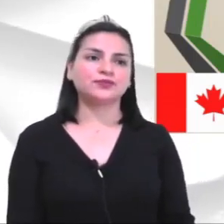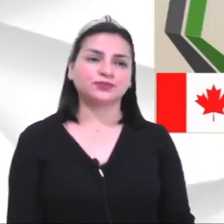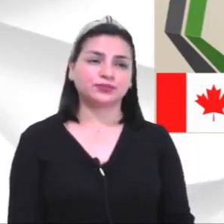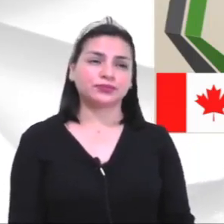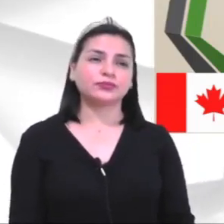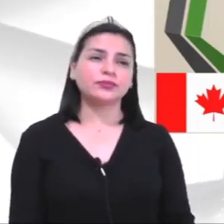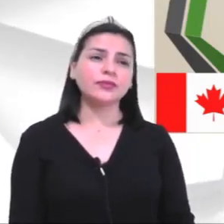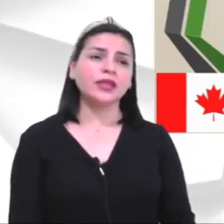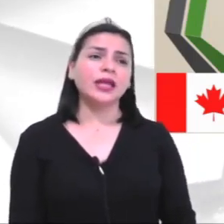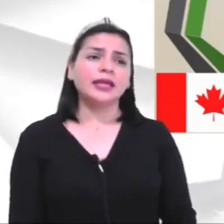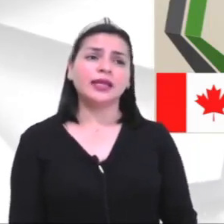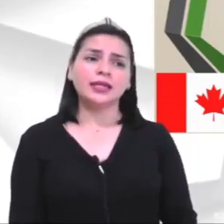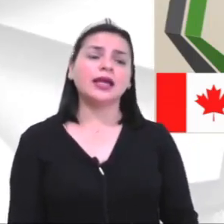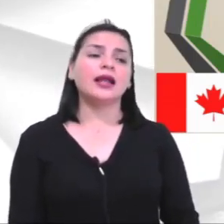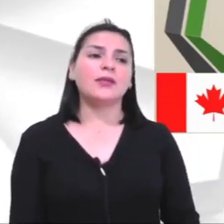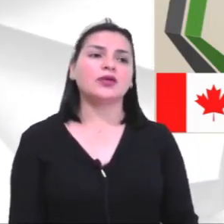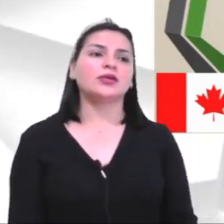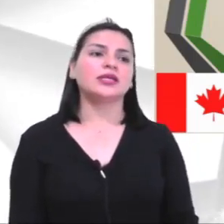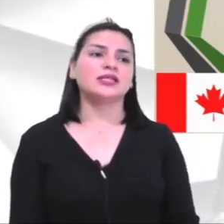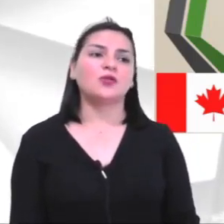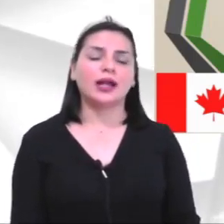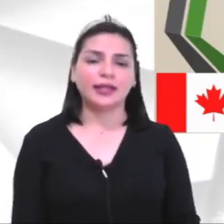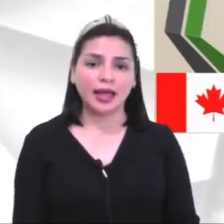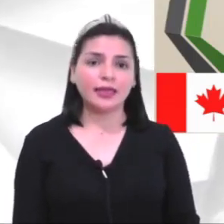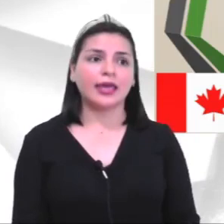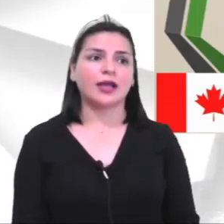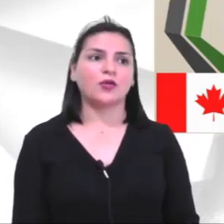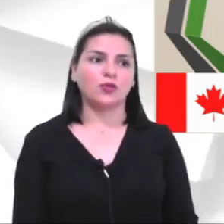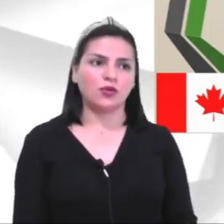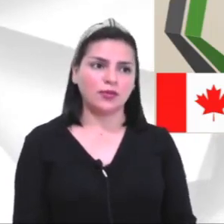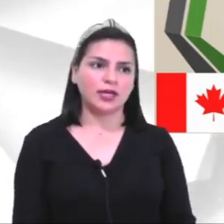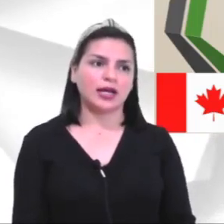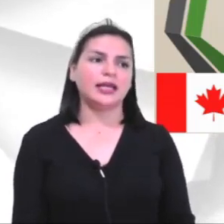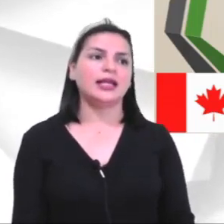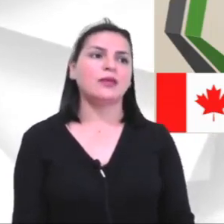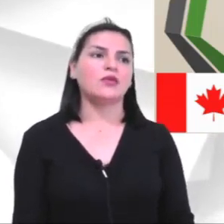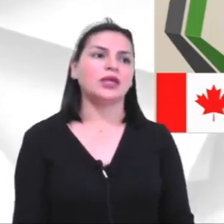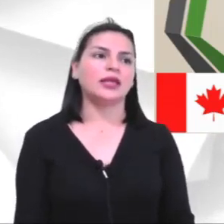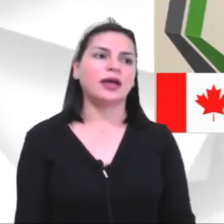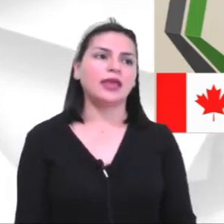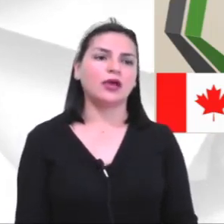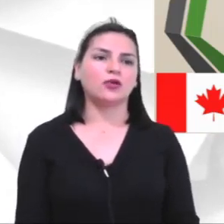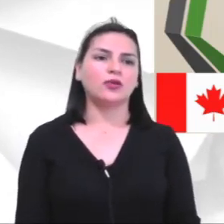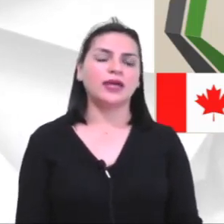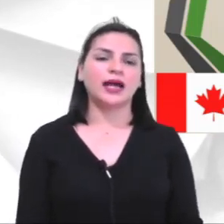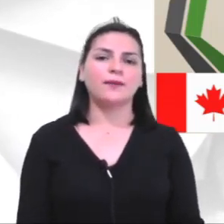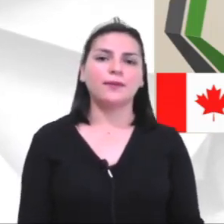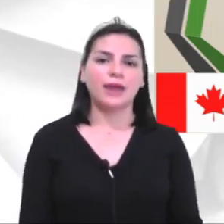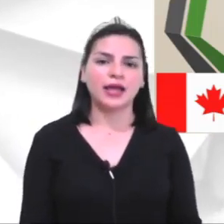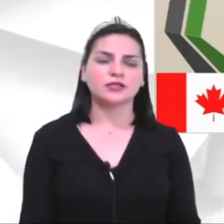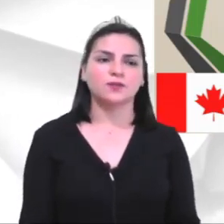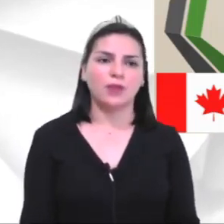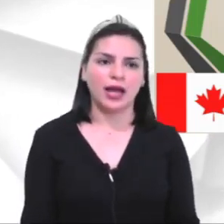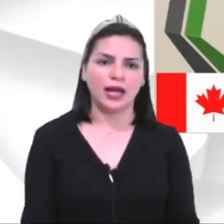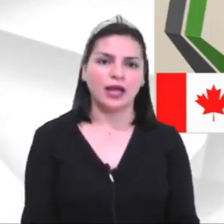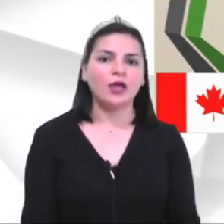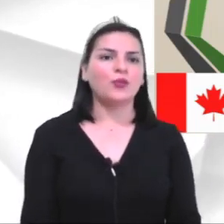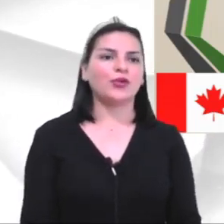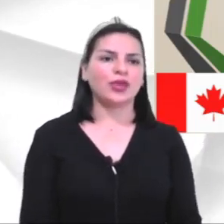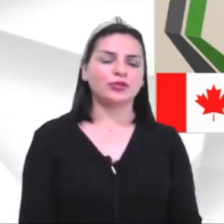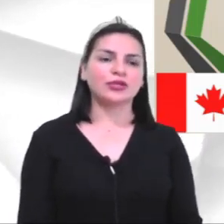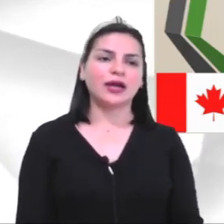Unidos. Tenían la mayor desigualdad económica y la movilidad económica más